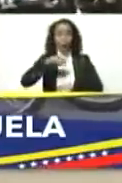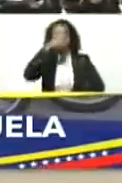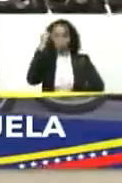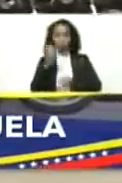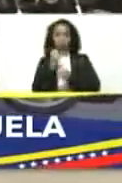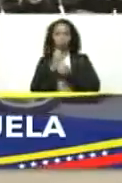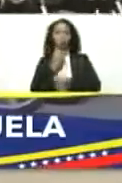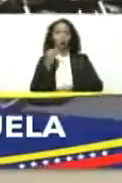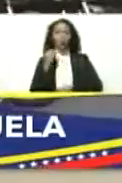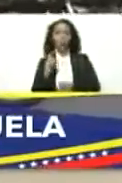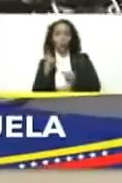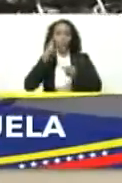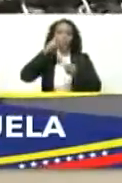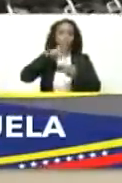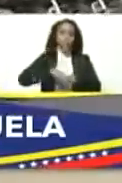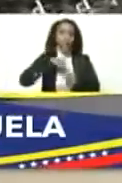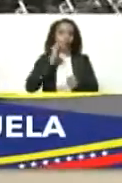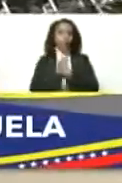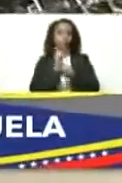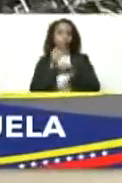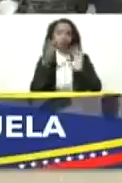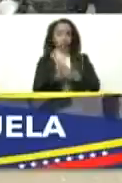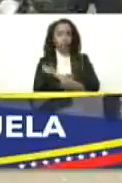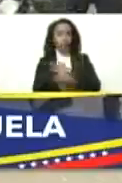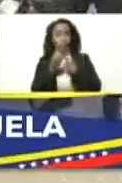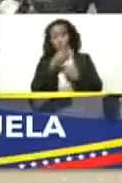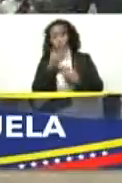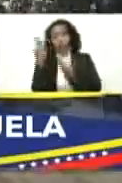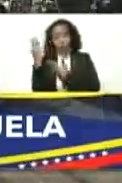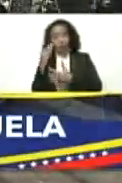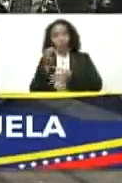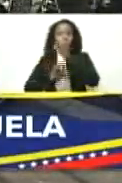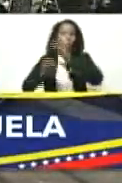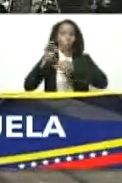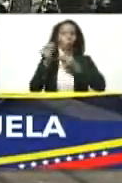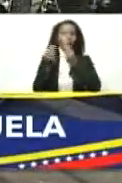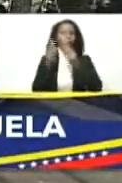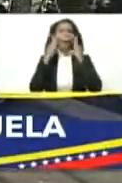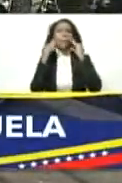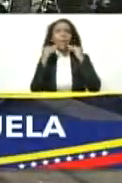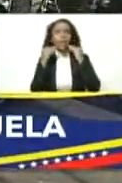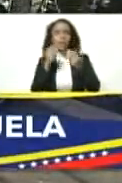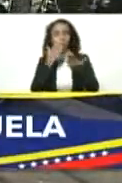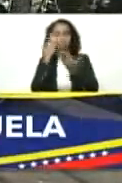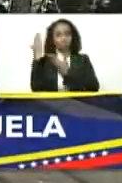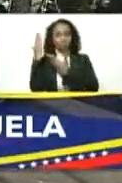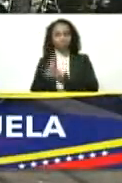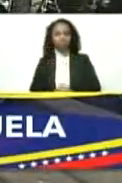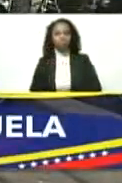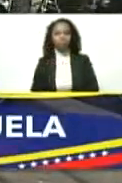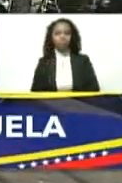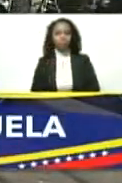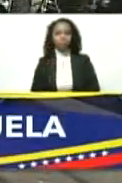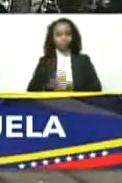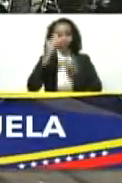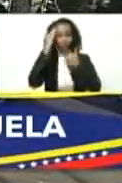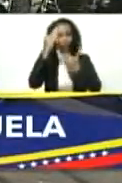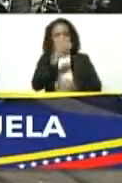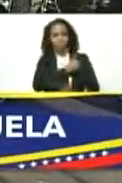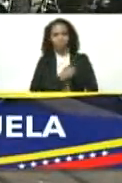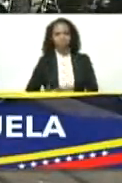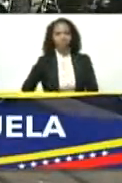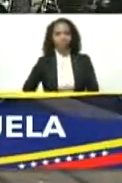Juvenil, inscribiéndose en el portal. Y bueno, ella nos va a relatar un poco cómo fue su experiencia, mi comandante jefe. Saludos,